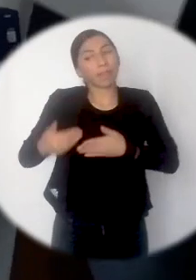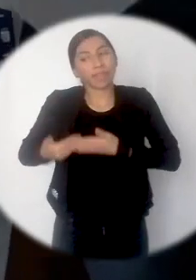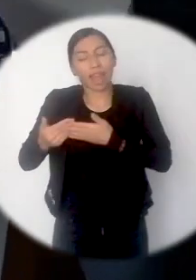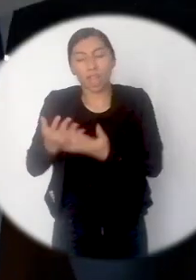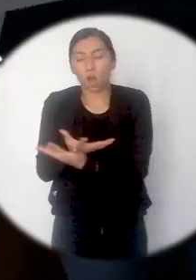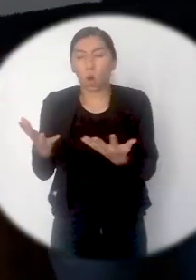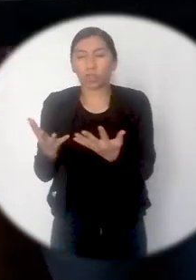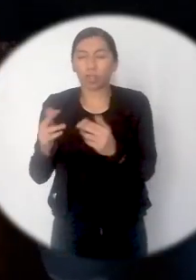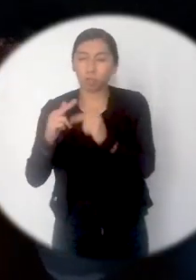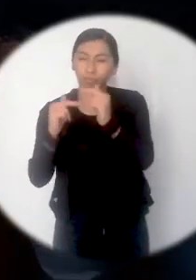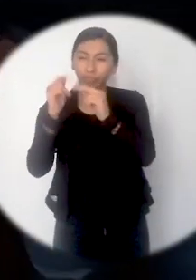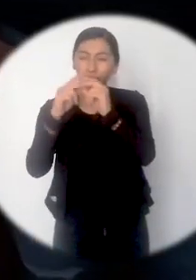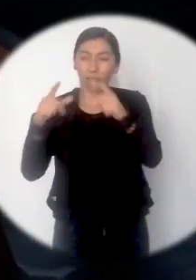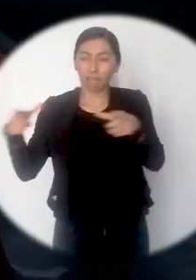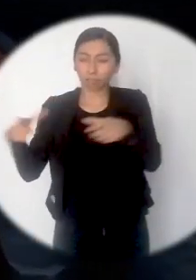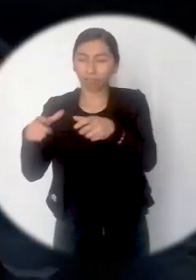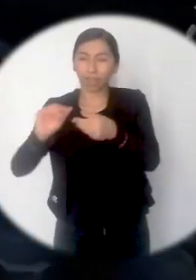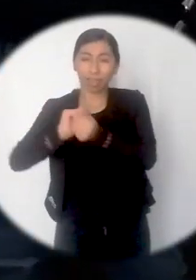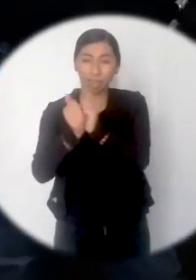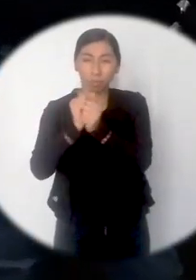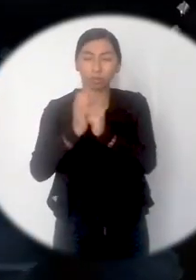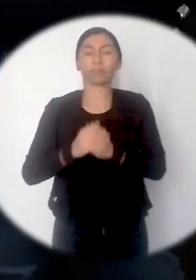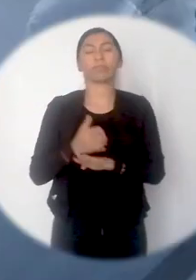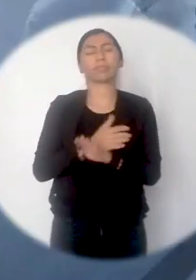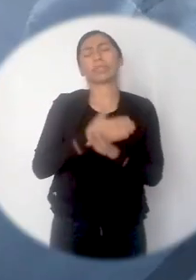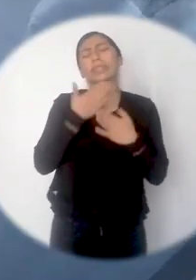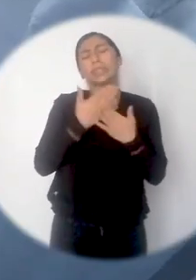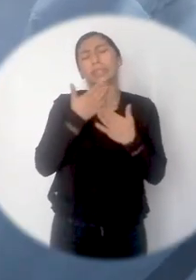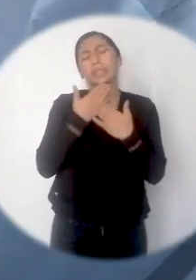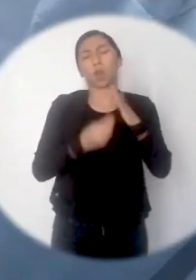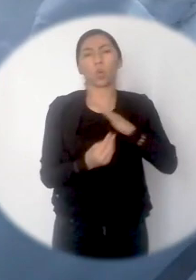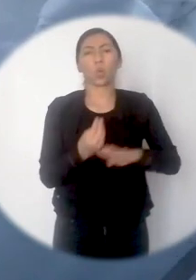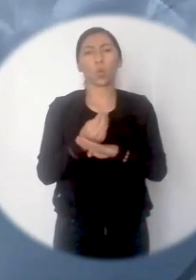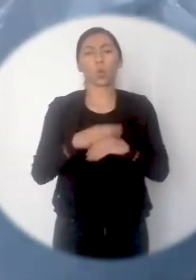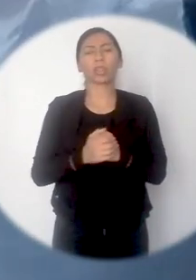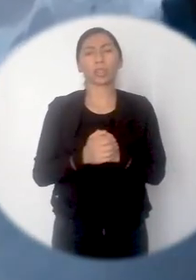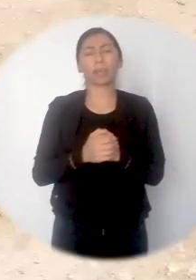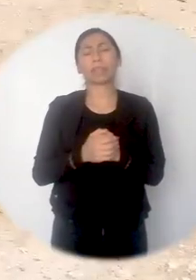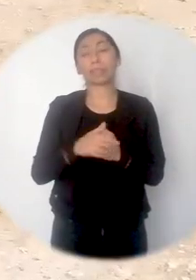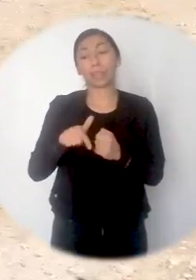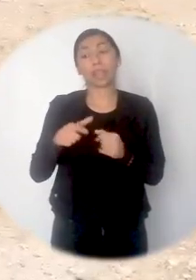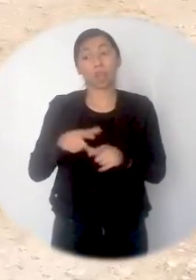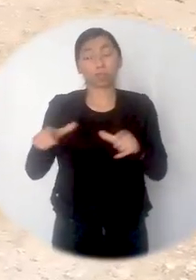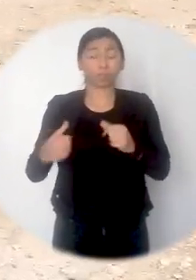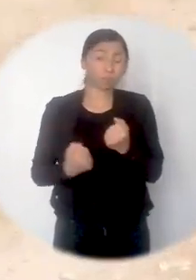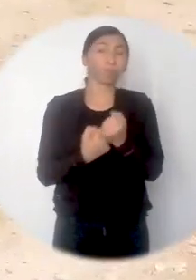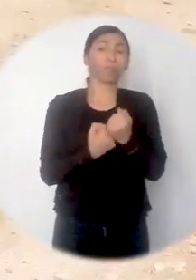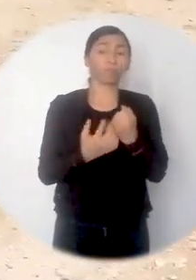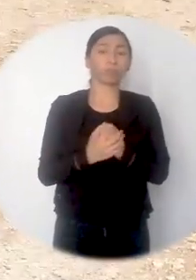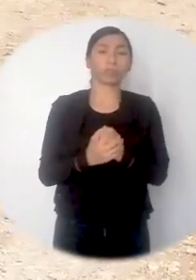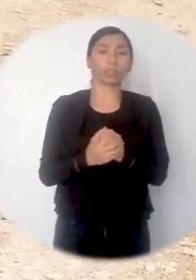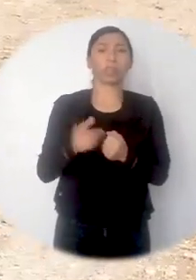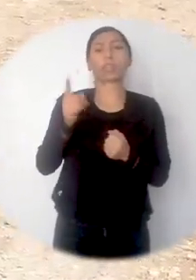también entregó materiales para la construcción de un polideportivo en el sector. Muy agradecido con la Unidad de Víctimas por todo lo que nos ha desarrollado aquí en